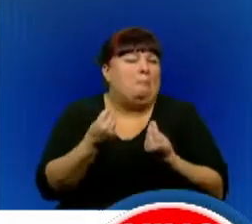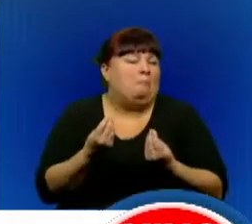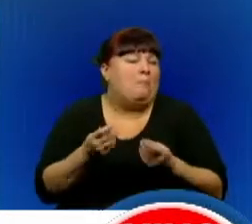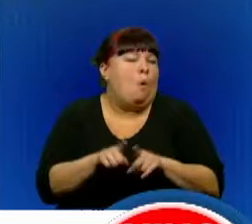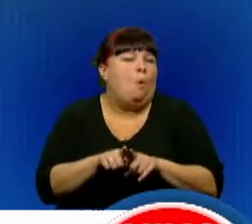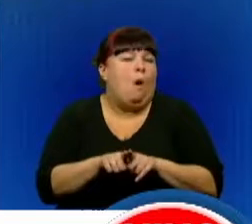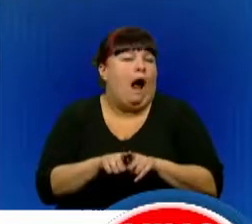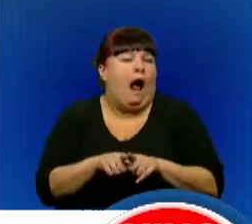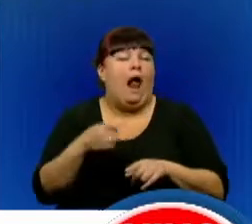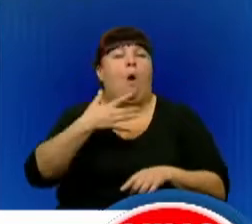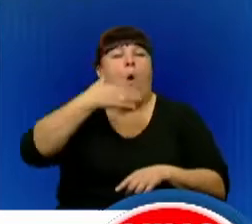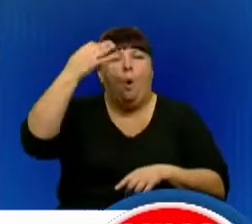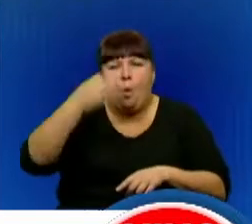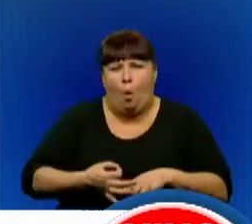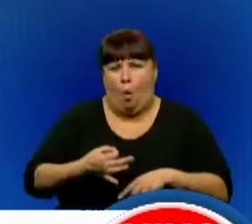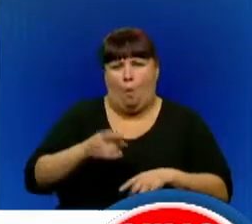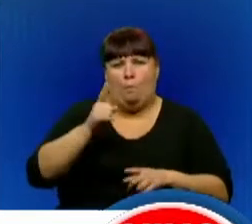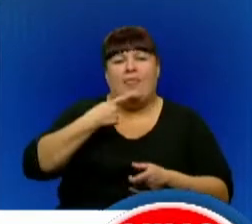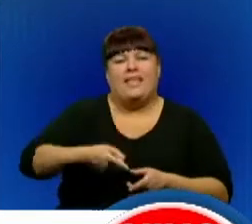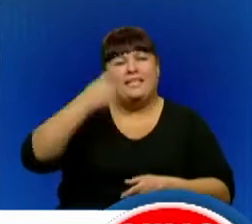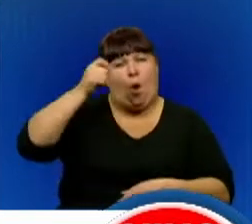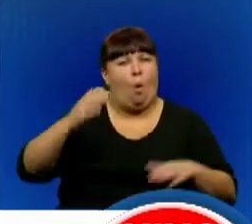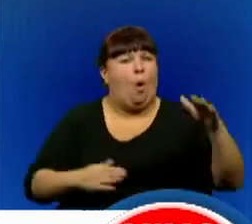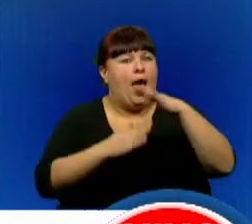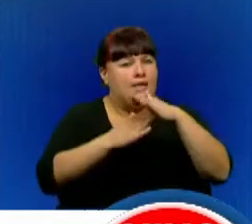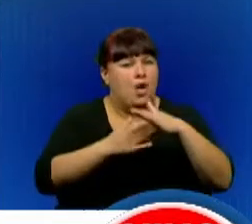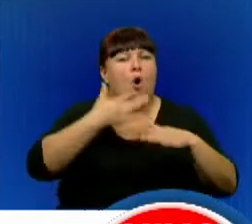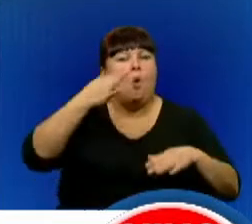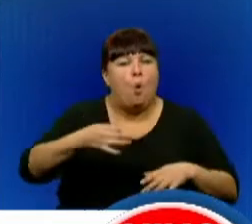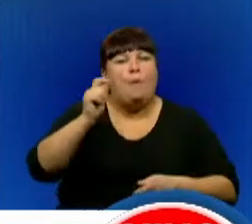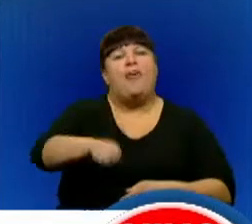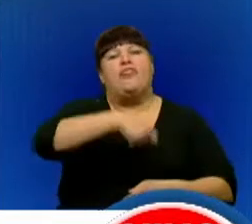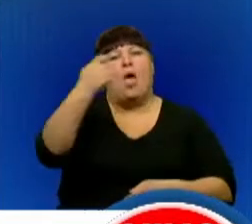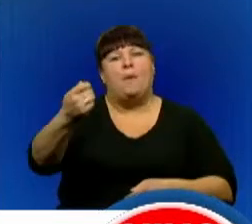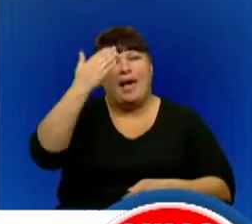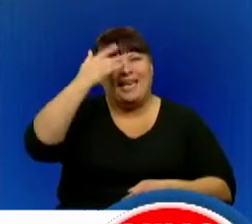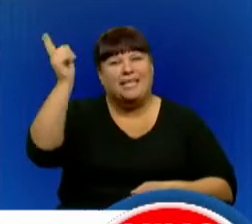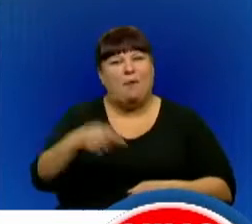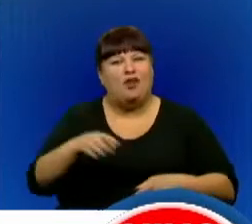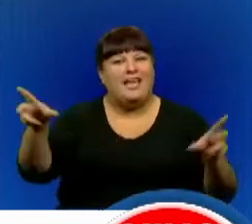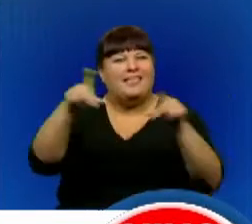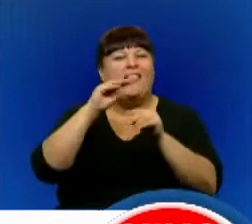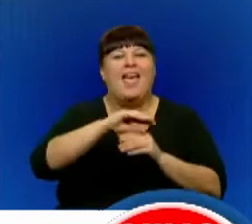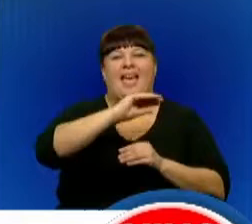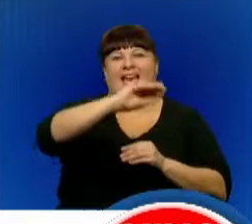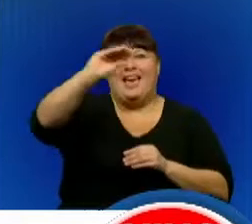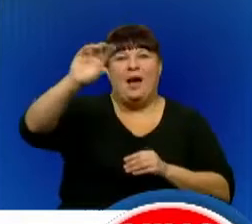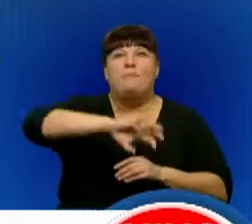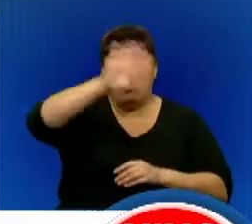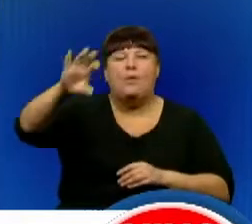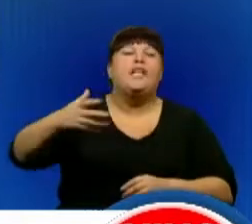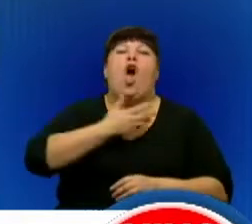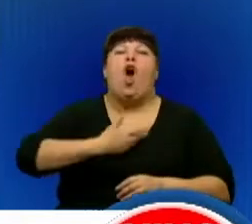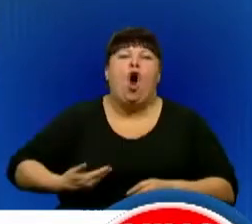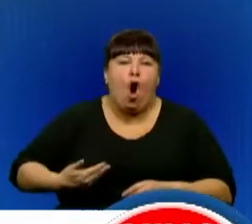sentido el haber cumplido, como mandó la Corte Suprema, a devolver el 15% de los fondos que le correspondía a las provincias y que el